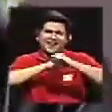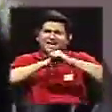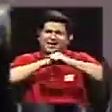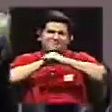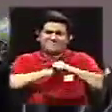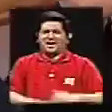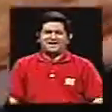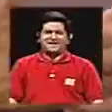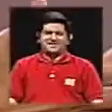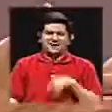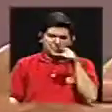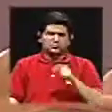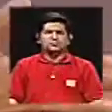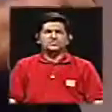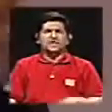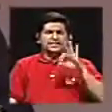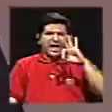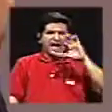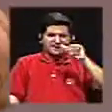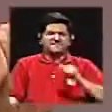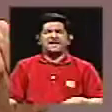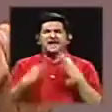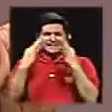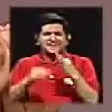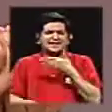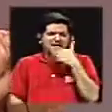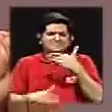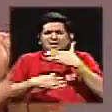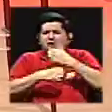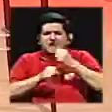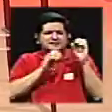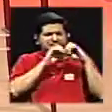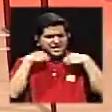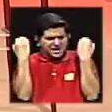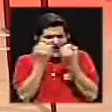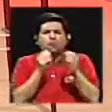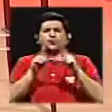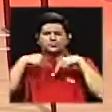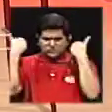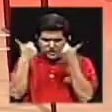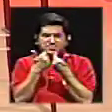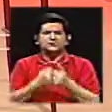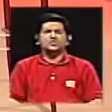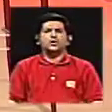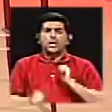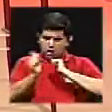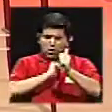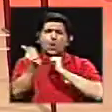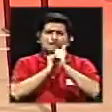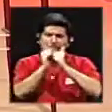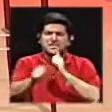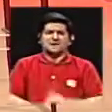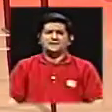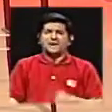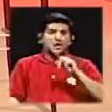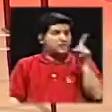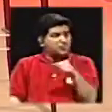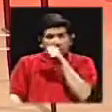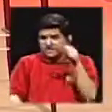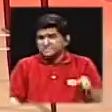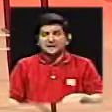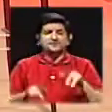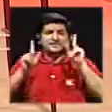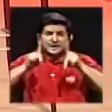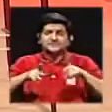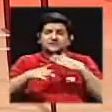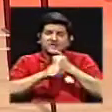Frente Amplio. Haga el Frente Amplio lo mejor que puede en organización sectorial. Y compita. Es que casualmente, y no descalifique al que hace las